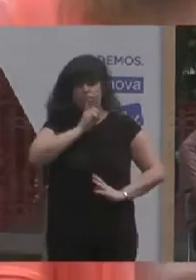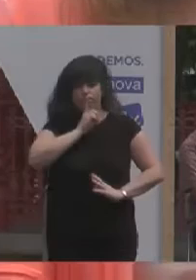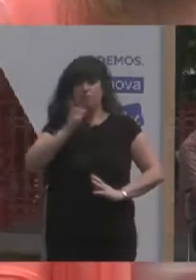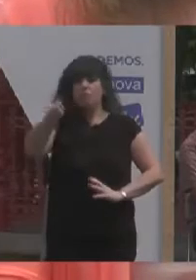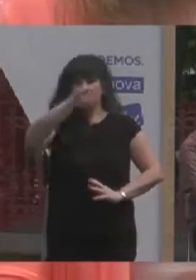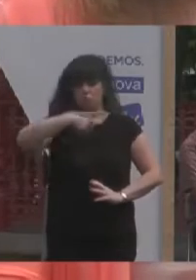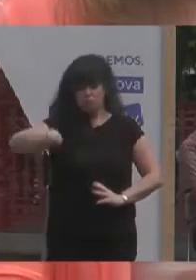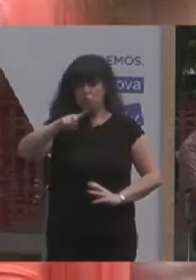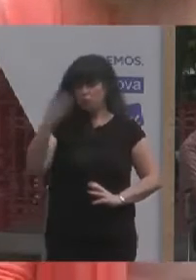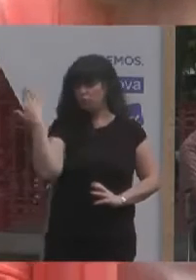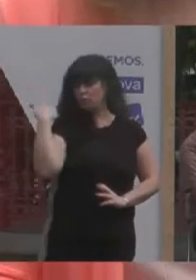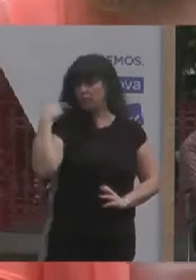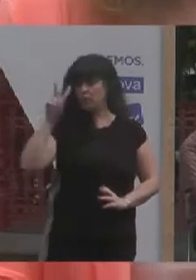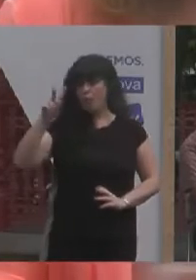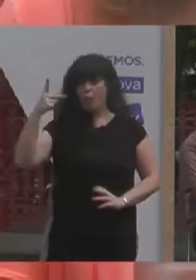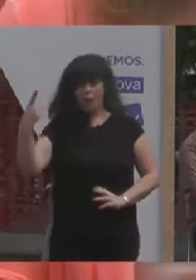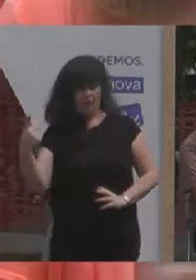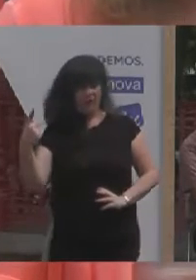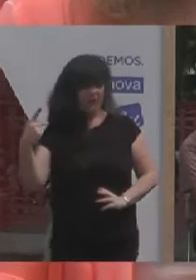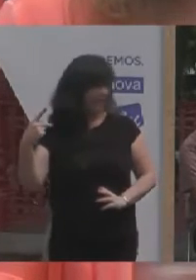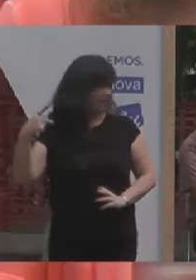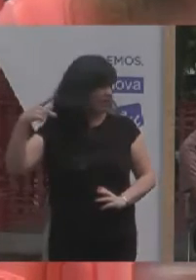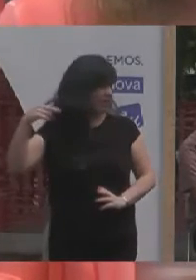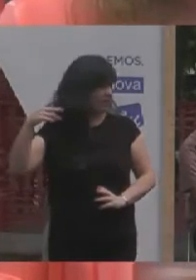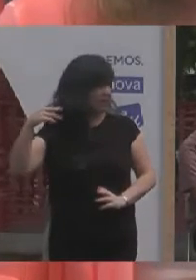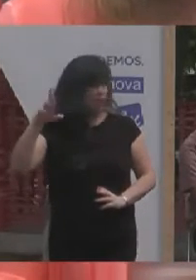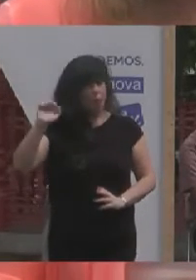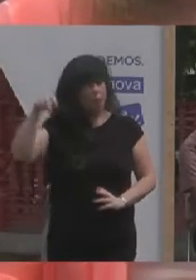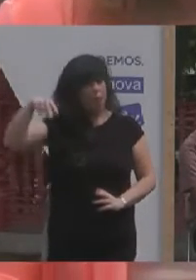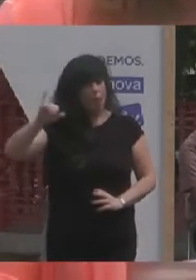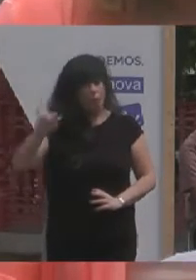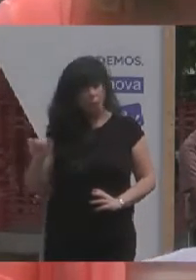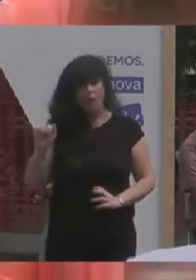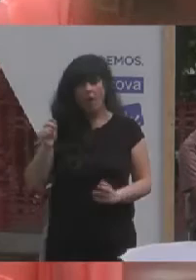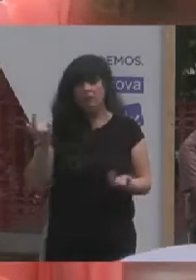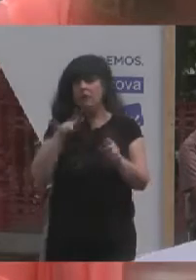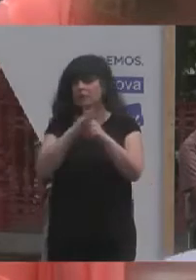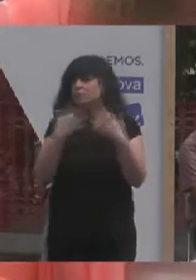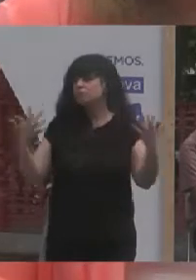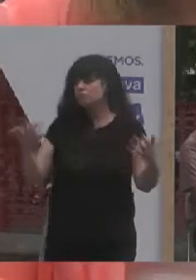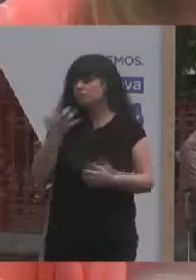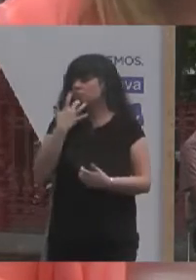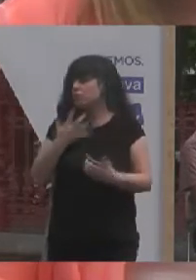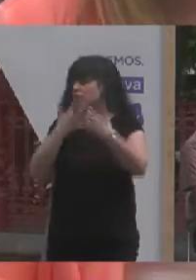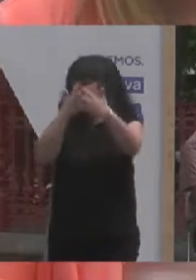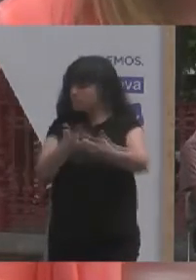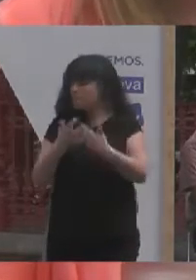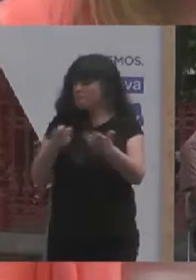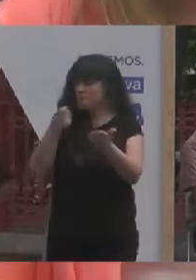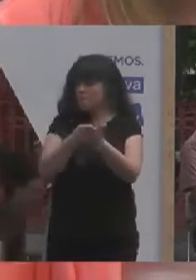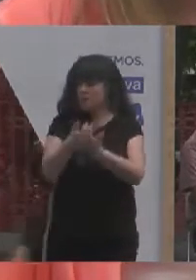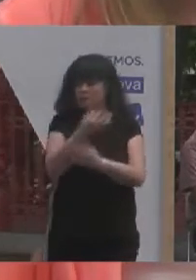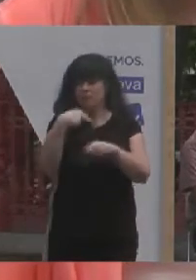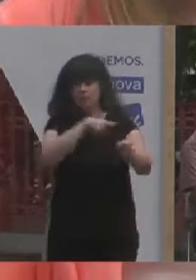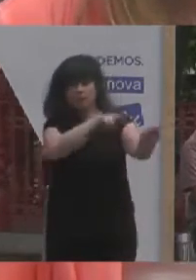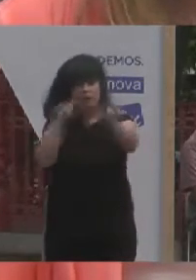o que pasou en Ucrania, un golpe militar pagado por 6.000 millóns de dólares polos americanos, con francotiradores que disparaban a